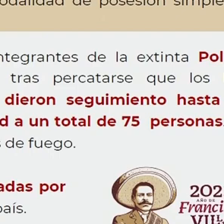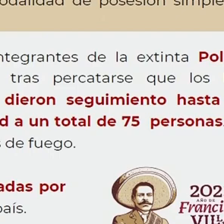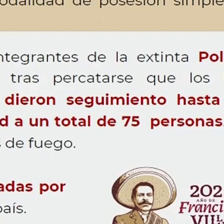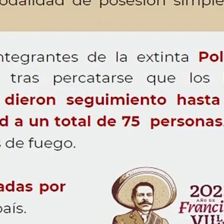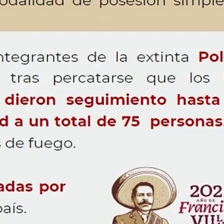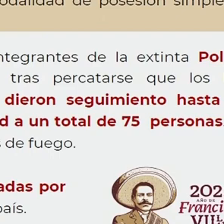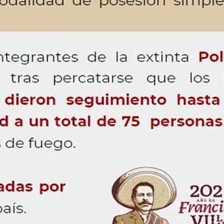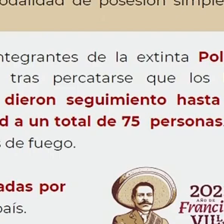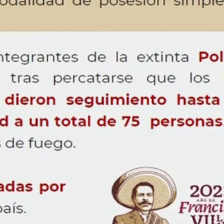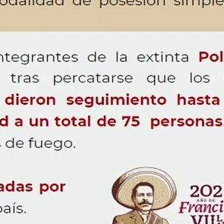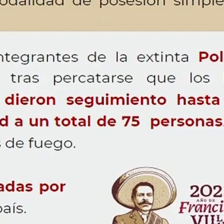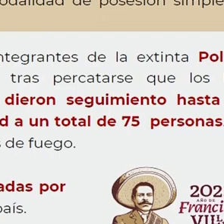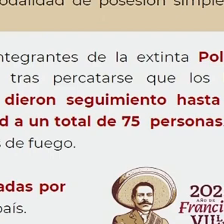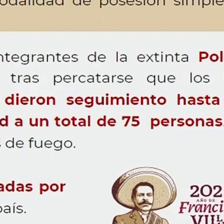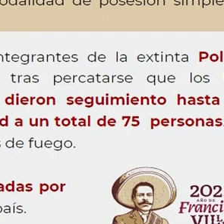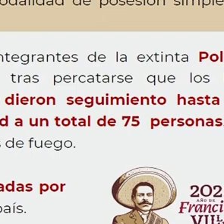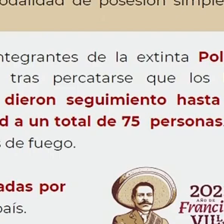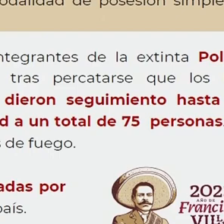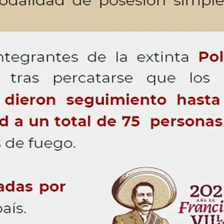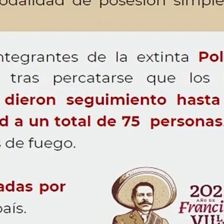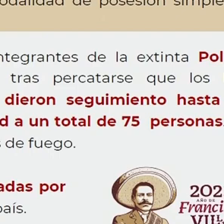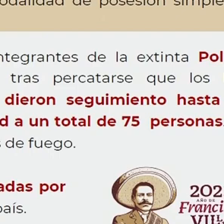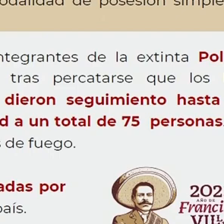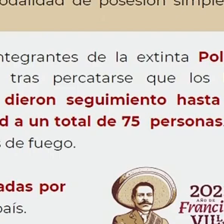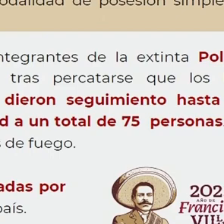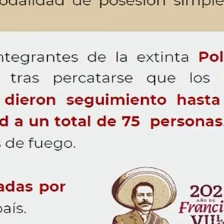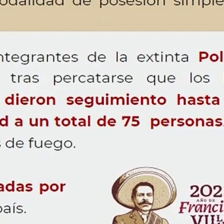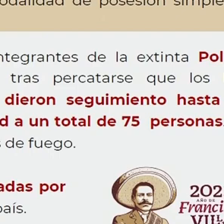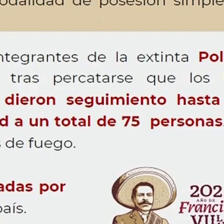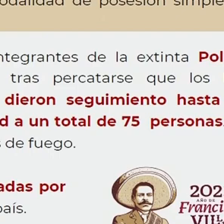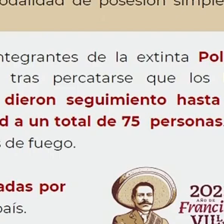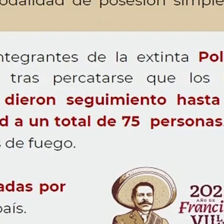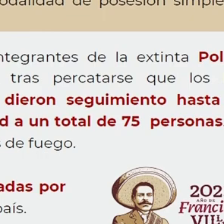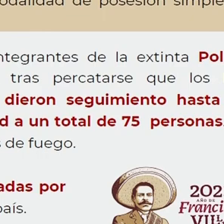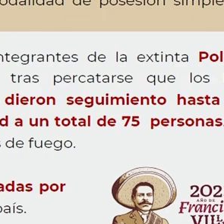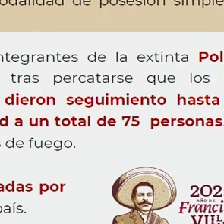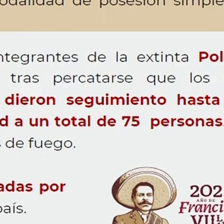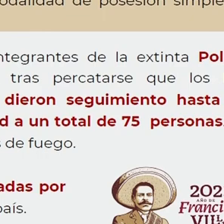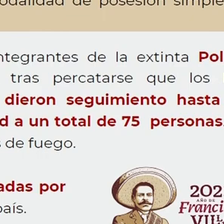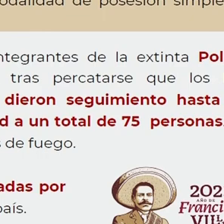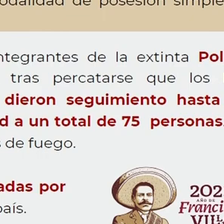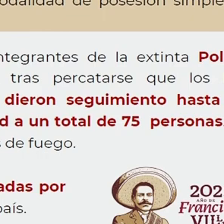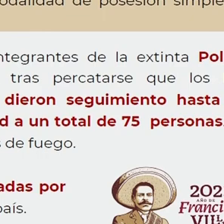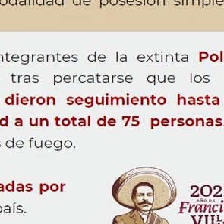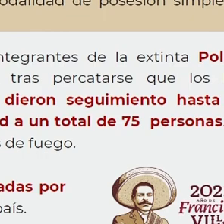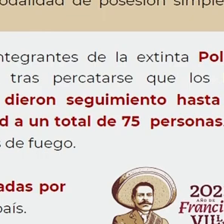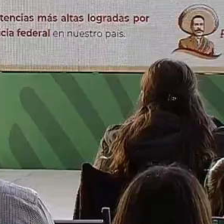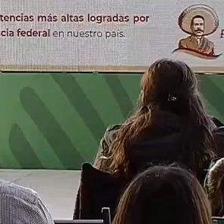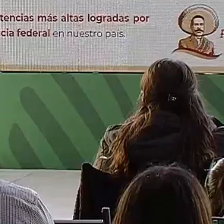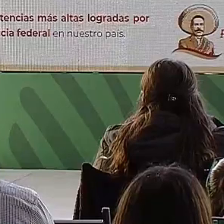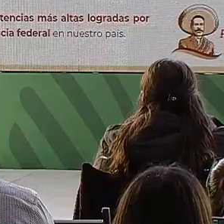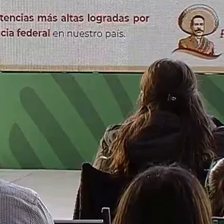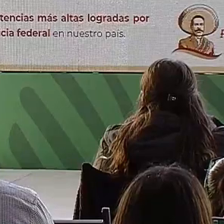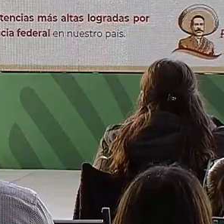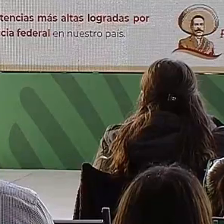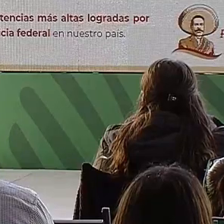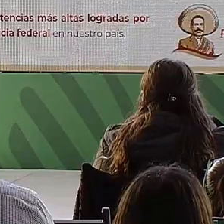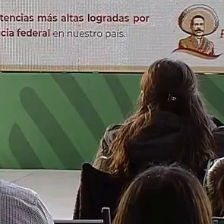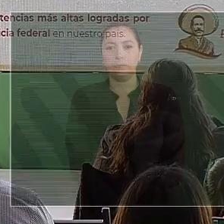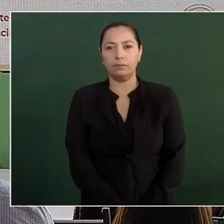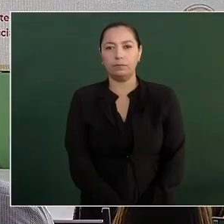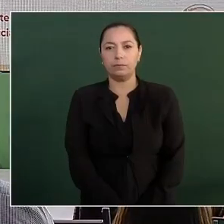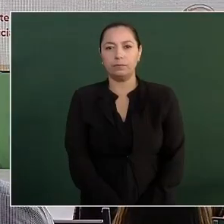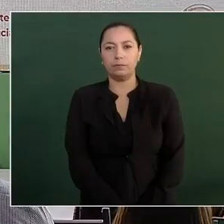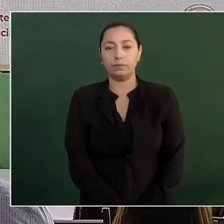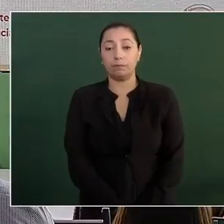cartuchos, delincuencia organizada y el secuestro agravado de 9 víctimas y contra la salud. Ambos fueron detenidos en